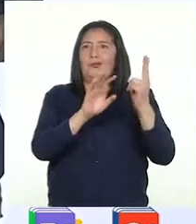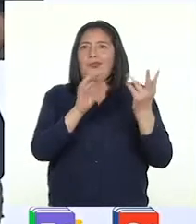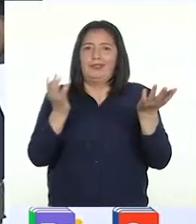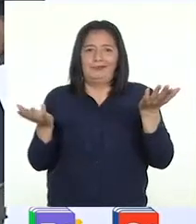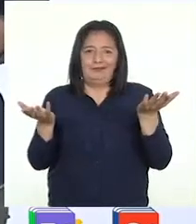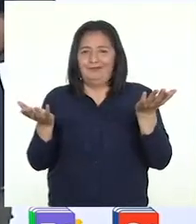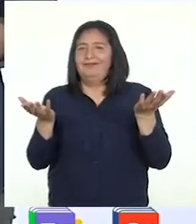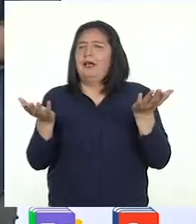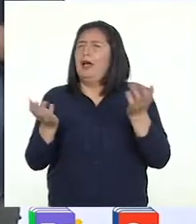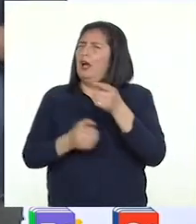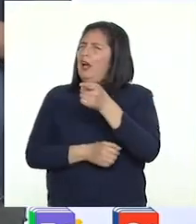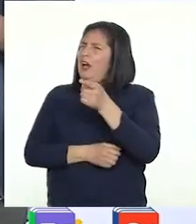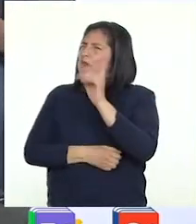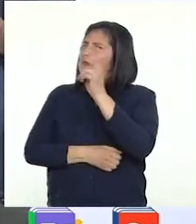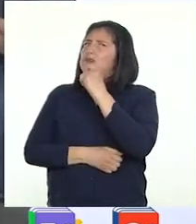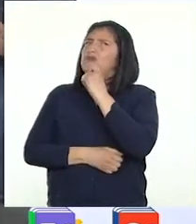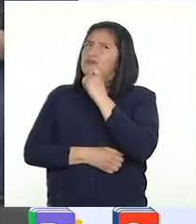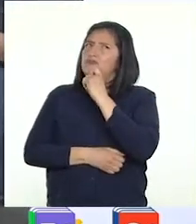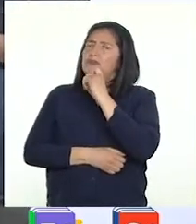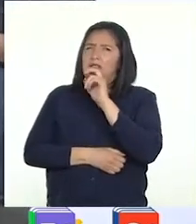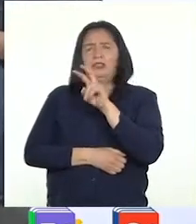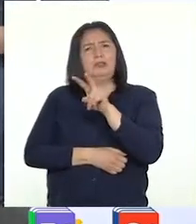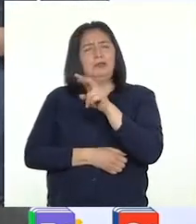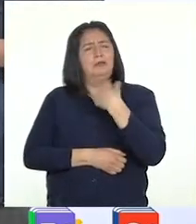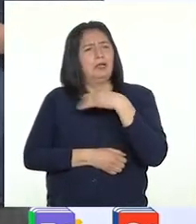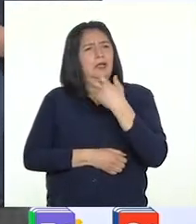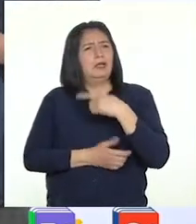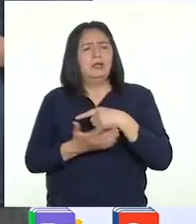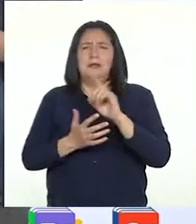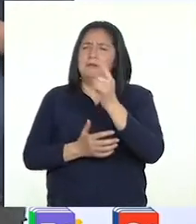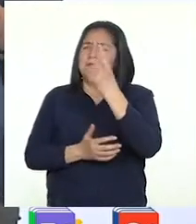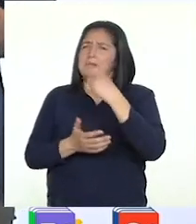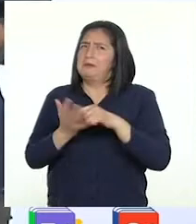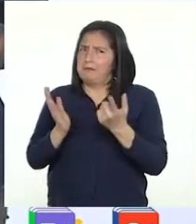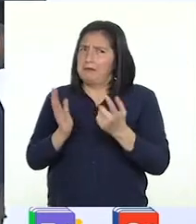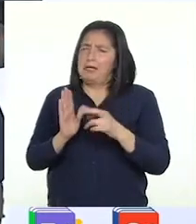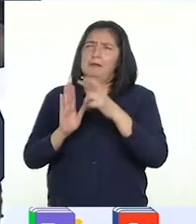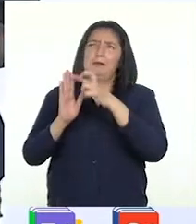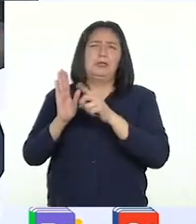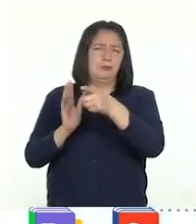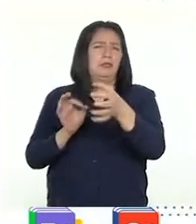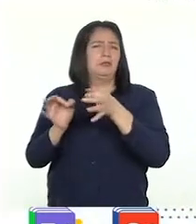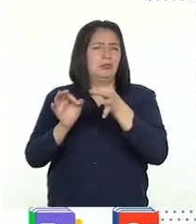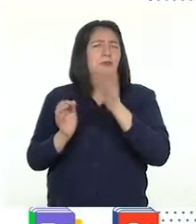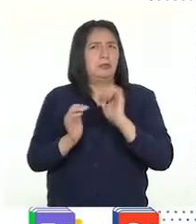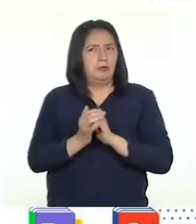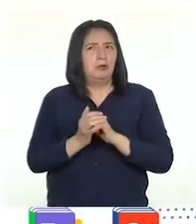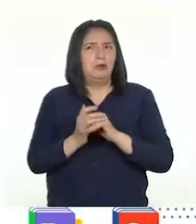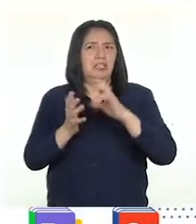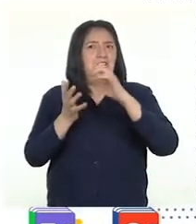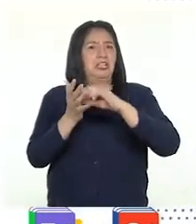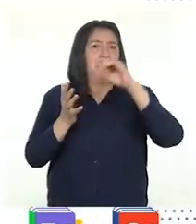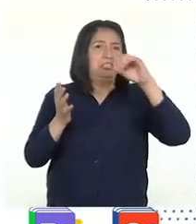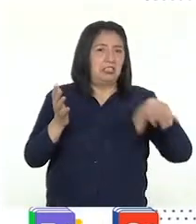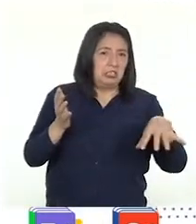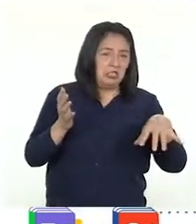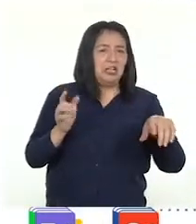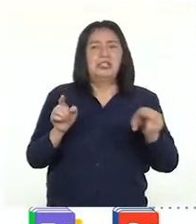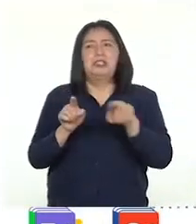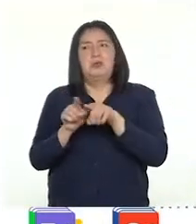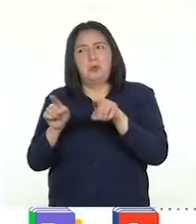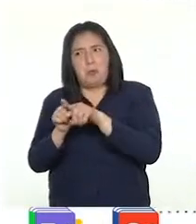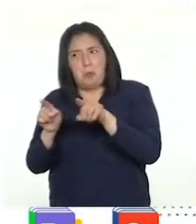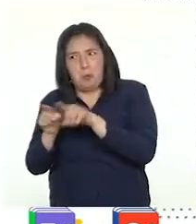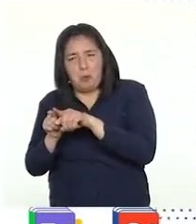kilogramos. Profesora, hasta ahora, por lo que veo, hemos aplicado el primer principio que nos explicó. Si quitas la misma cantidad